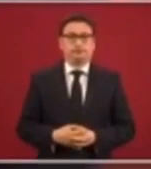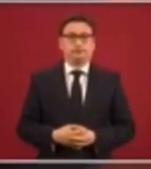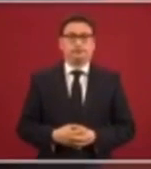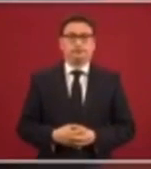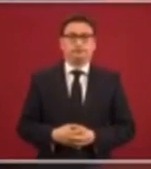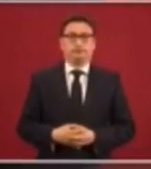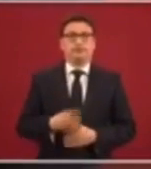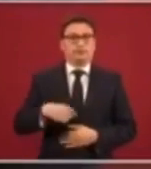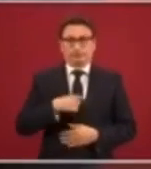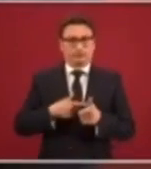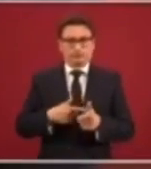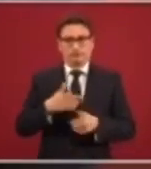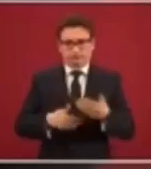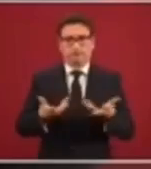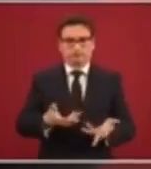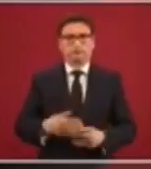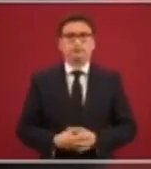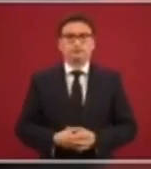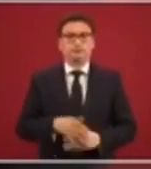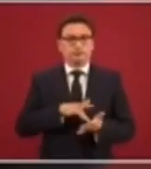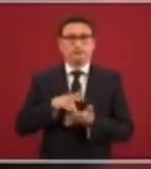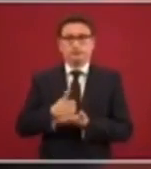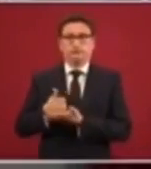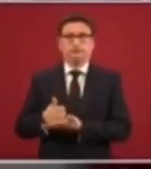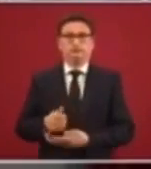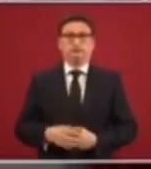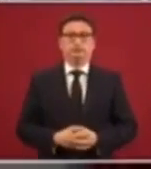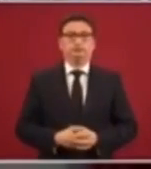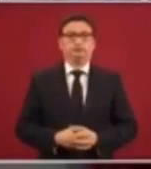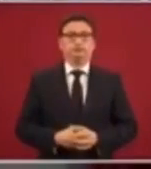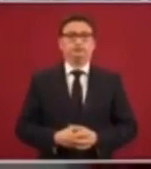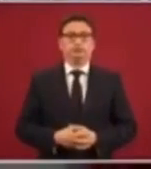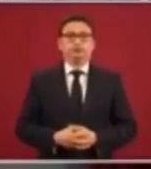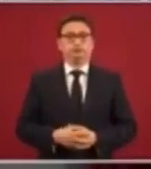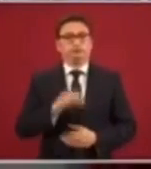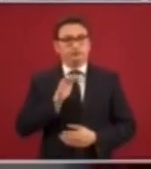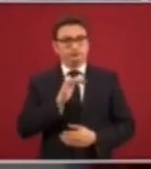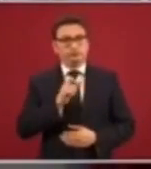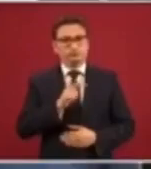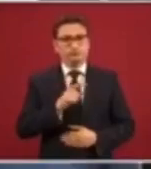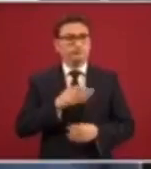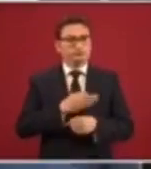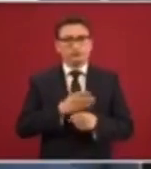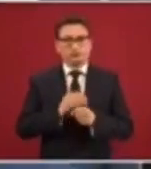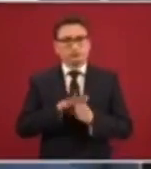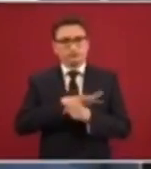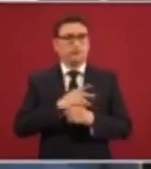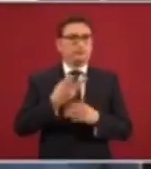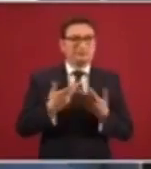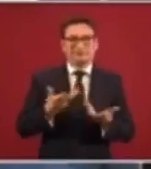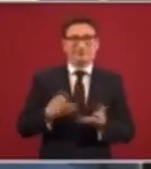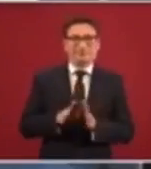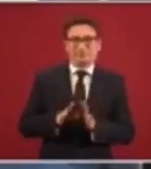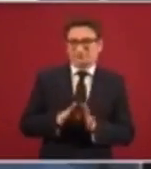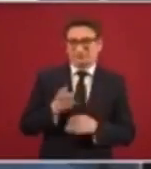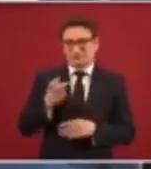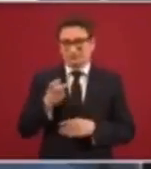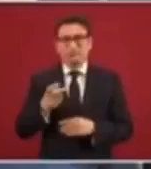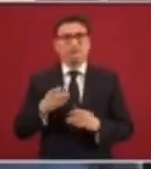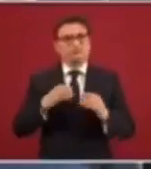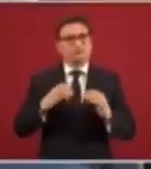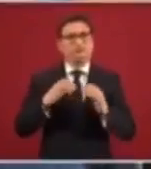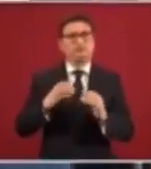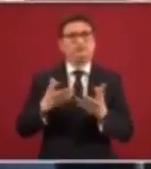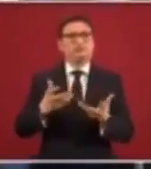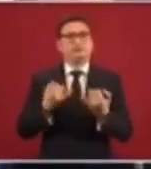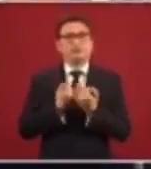y vamos a seguir actuando, apoyando en todo. ¿No le parece que, bueno, pues justo en esta contingencia este tipo de casos tenga que tener igual,